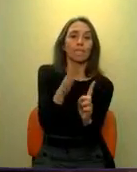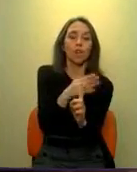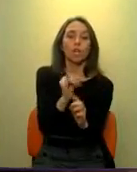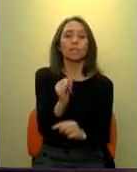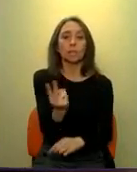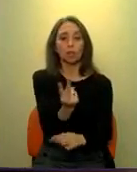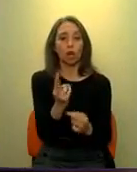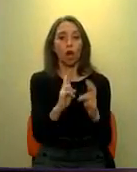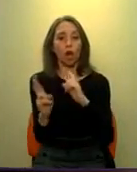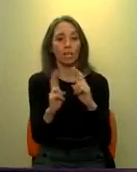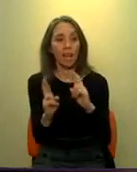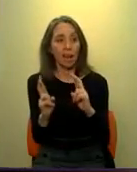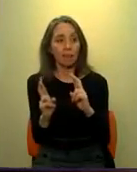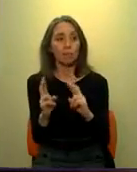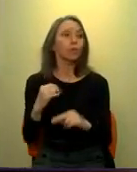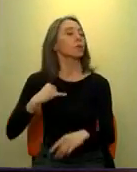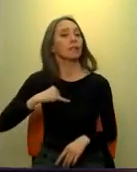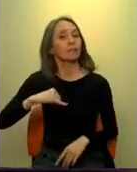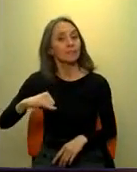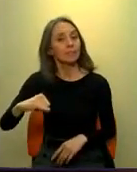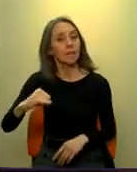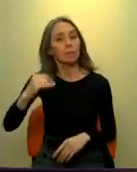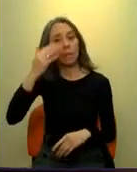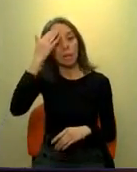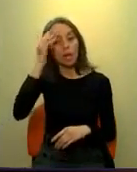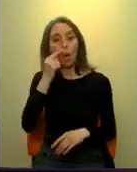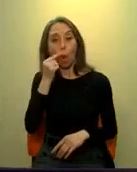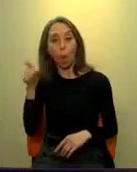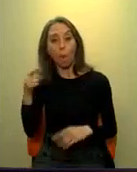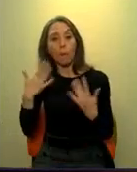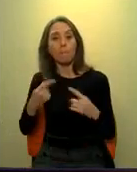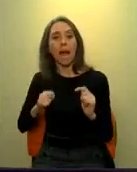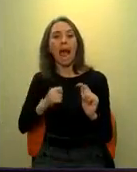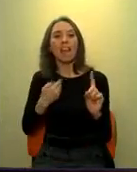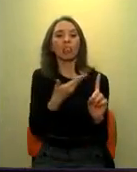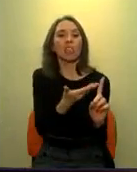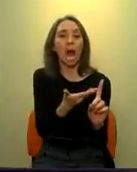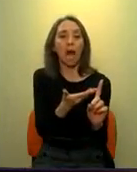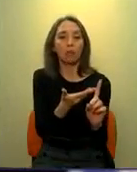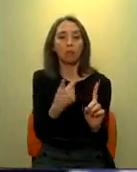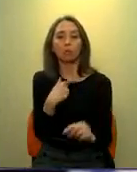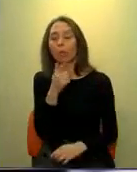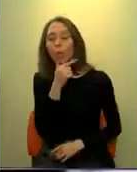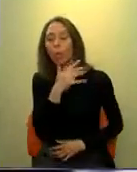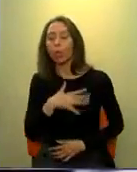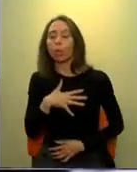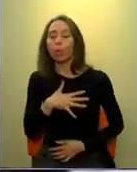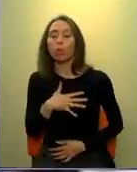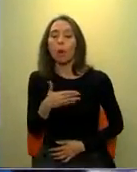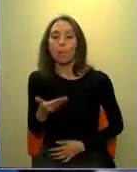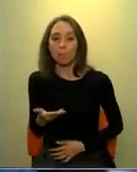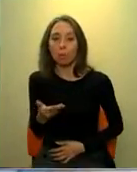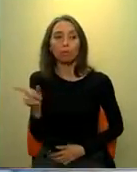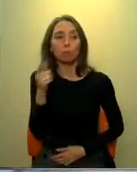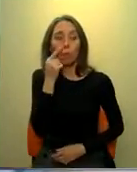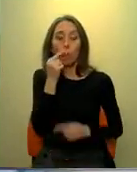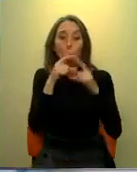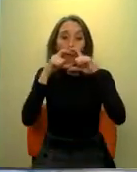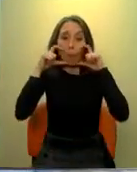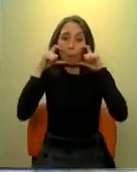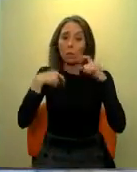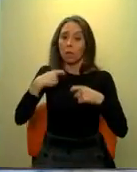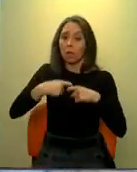ellos sí, siempre hubo así como maltrato de parte de él. Por eso es la duda que yo tengo. Y aunque el hombre niega